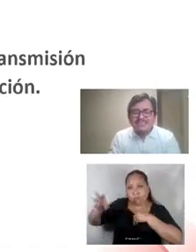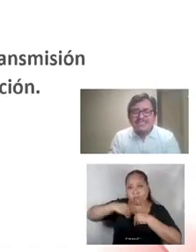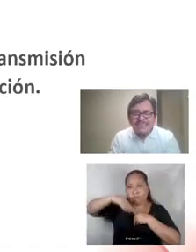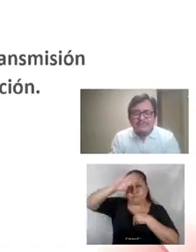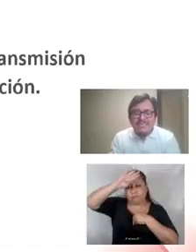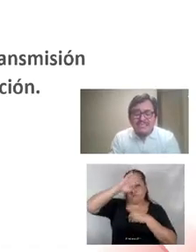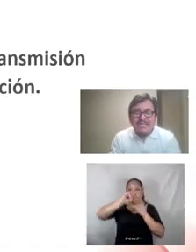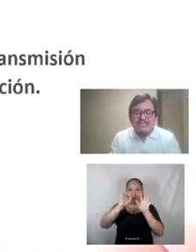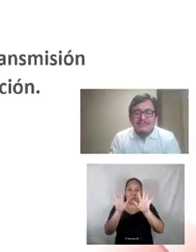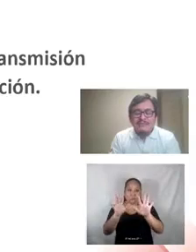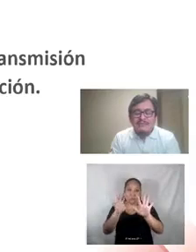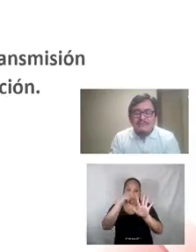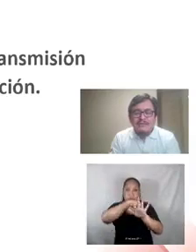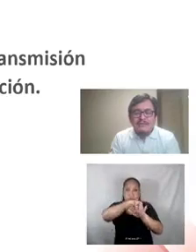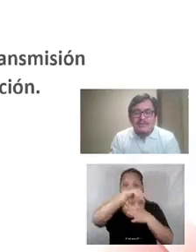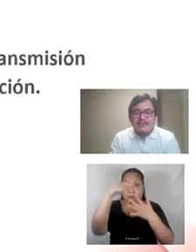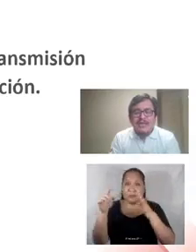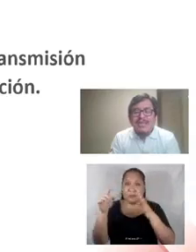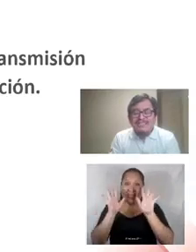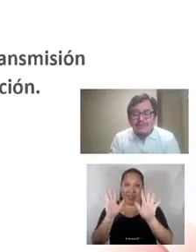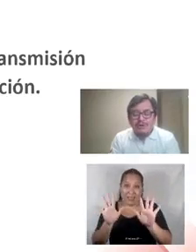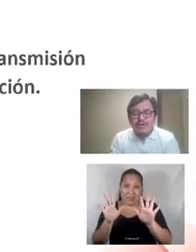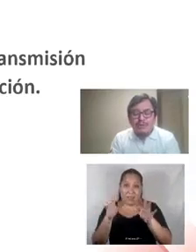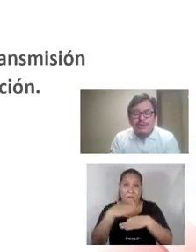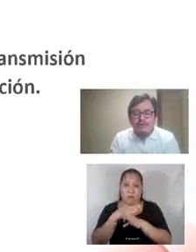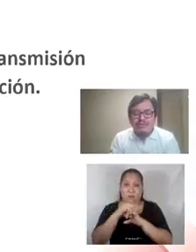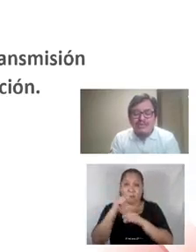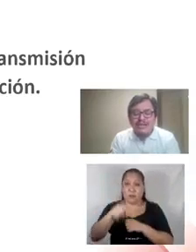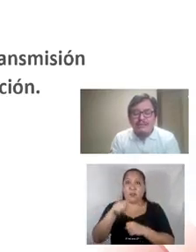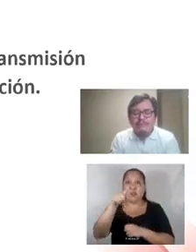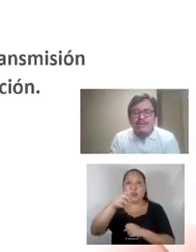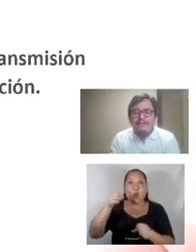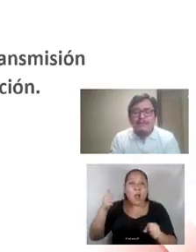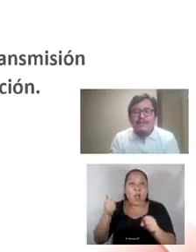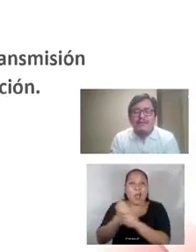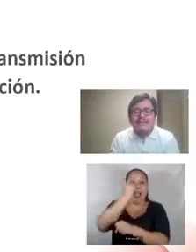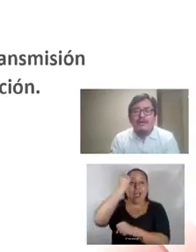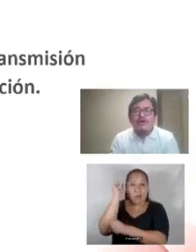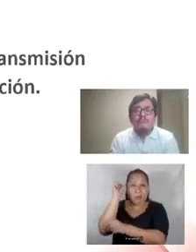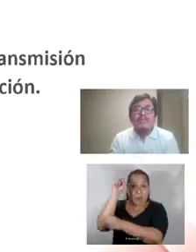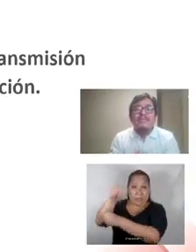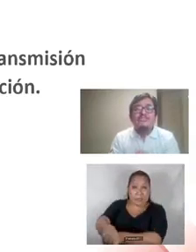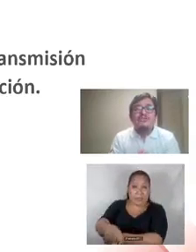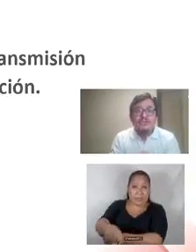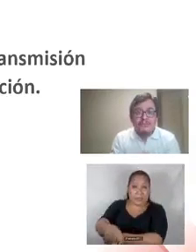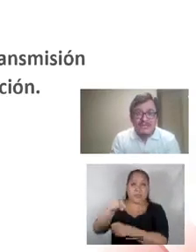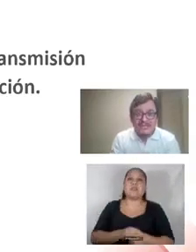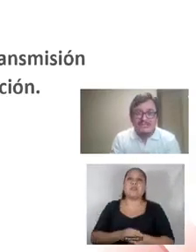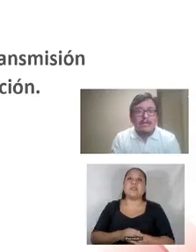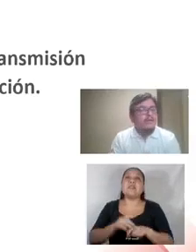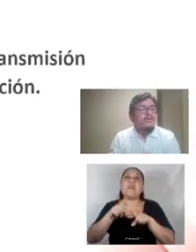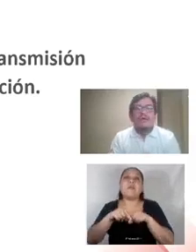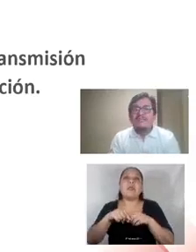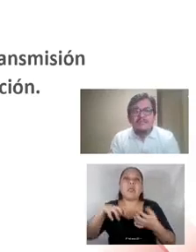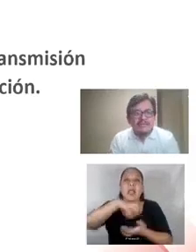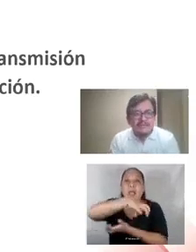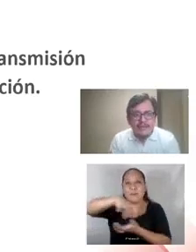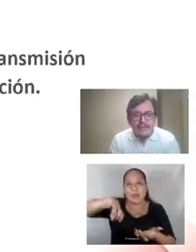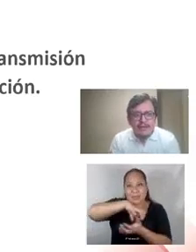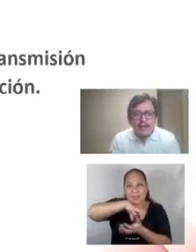De estas 10 medidas, el éxito que podamos tener va a depender de la combinación de medidas.